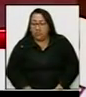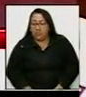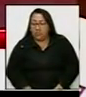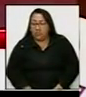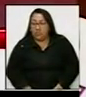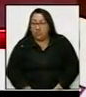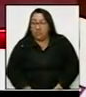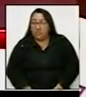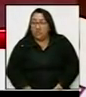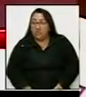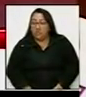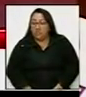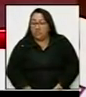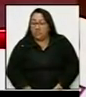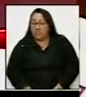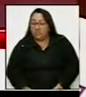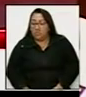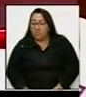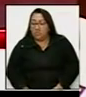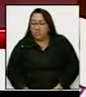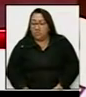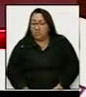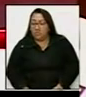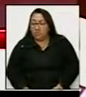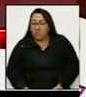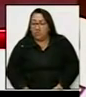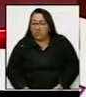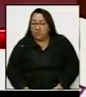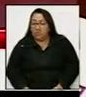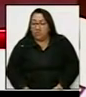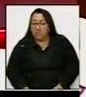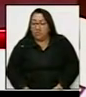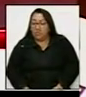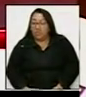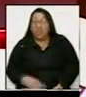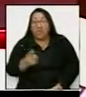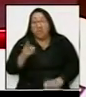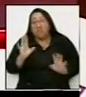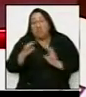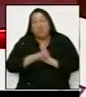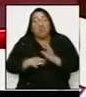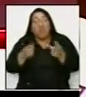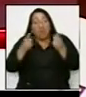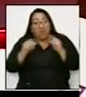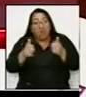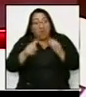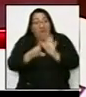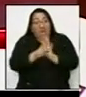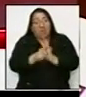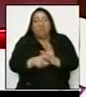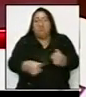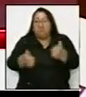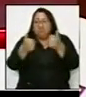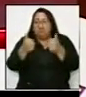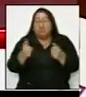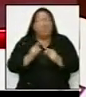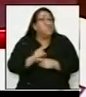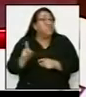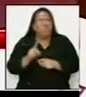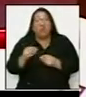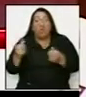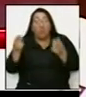Entonces, eso es lo que mínimamente podemos hacer. Quienes han actuado conforme a ley, a Dios gracias. Quienes no han